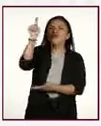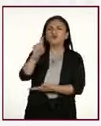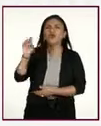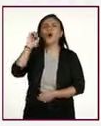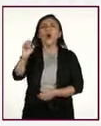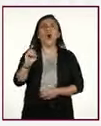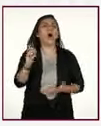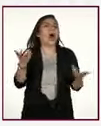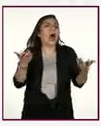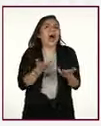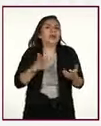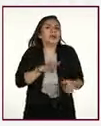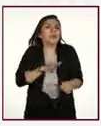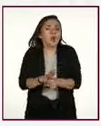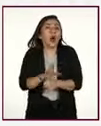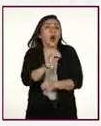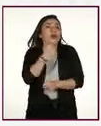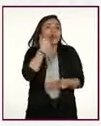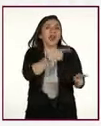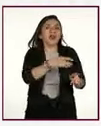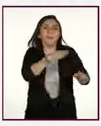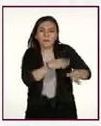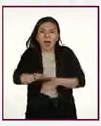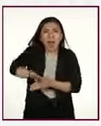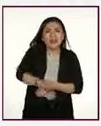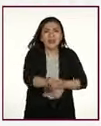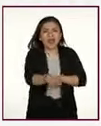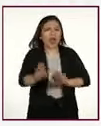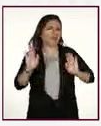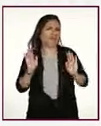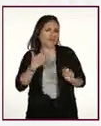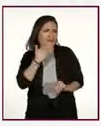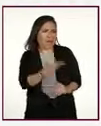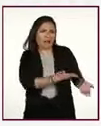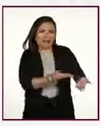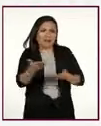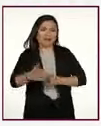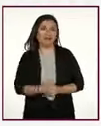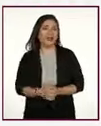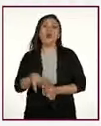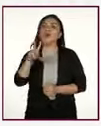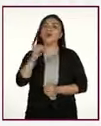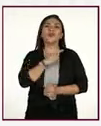hacer, o sea, no tenemos, o si quieren hacer skate, pues no vamos a